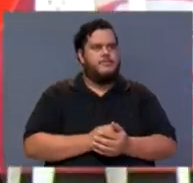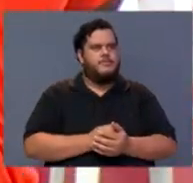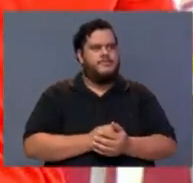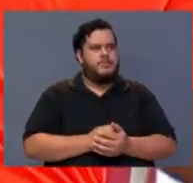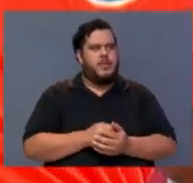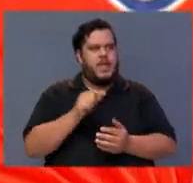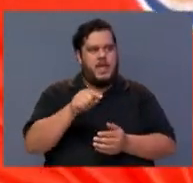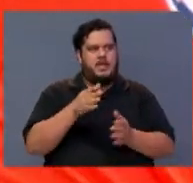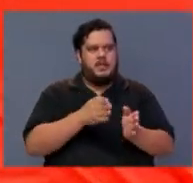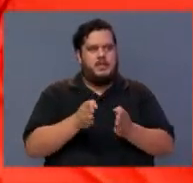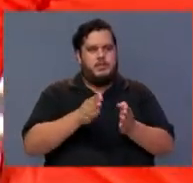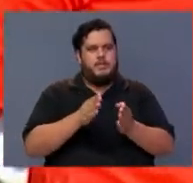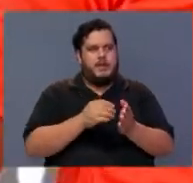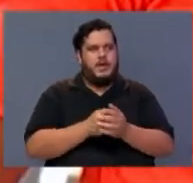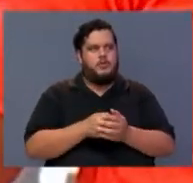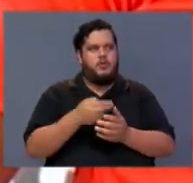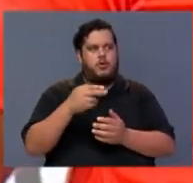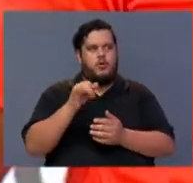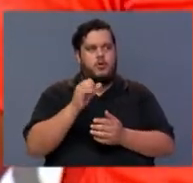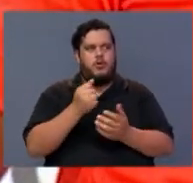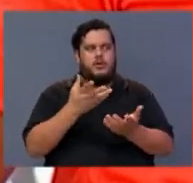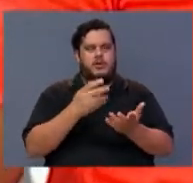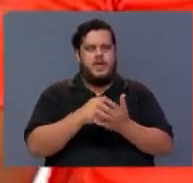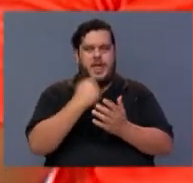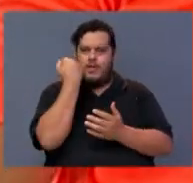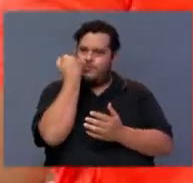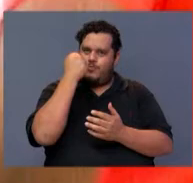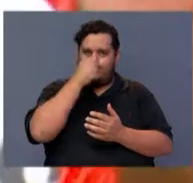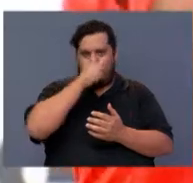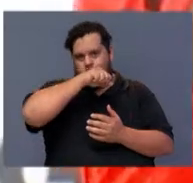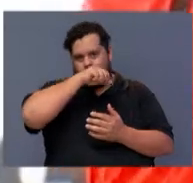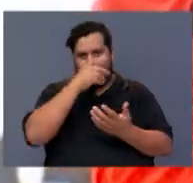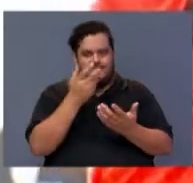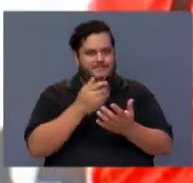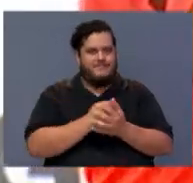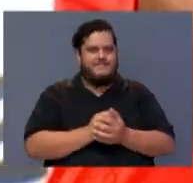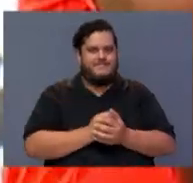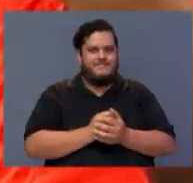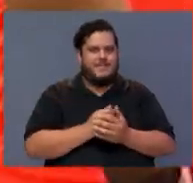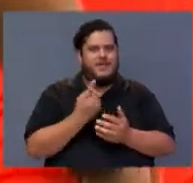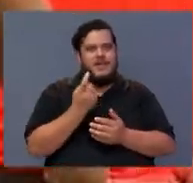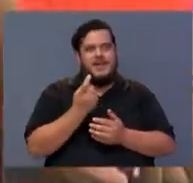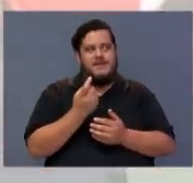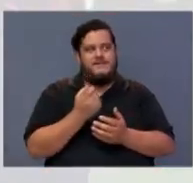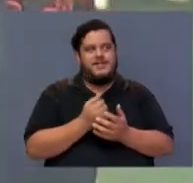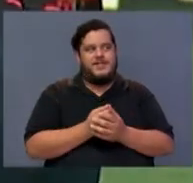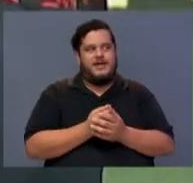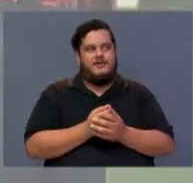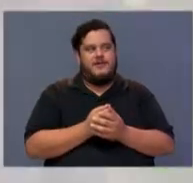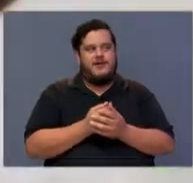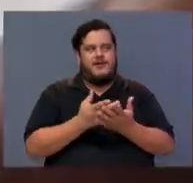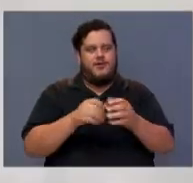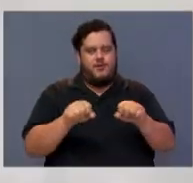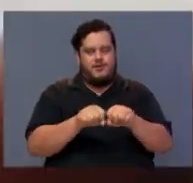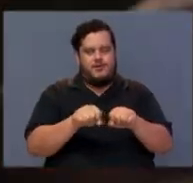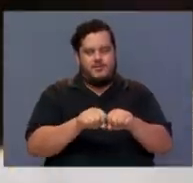Ahí está preparado Hugo Cruz mientras se da besos por todo lado. Jan Scott allá al fondo. Solo le faltaron las suelas de los